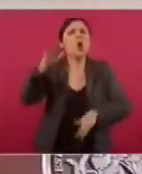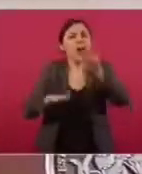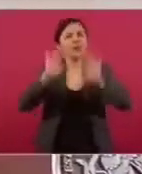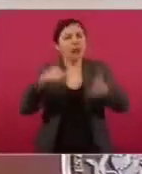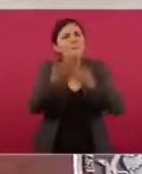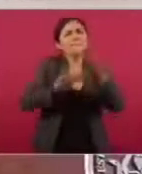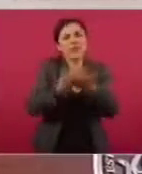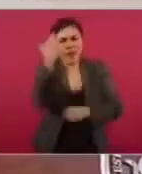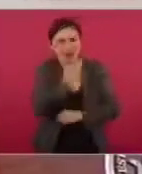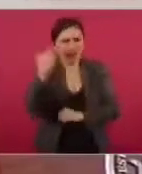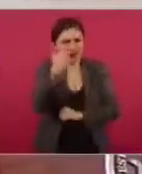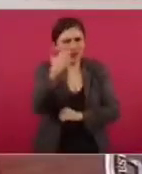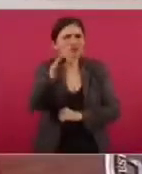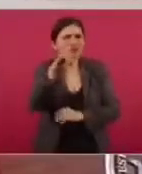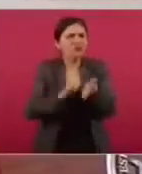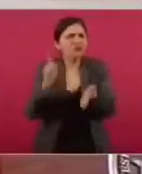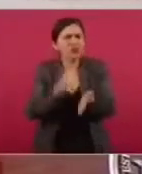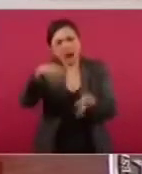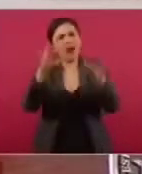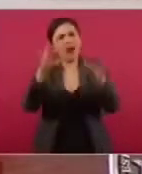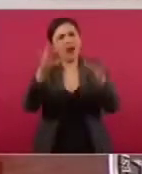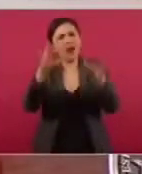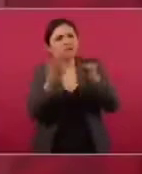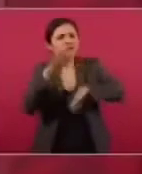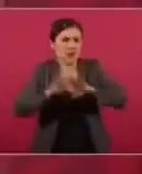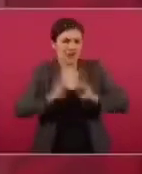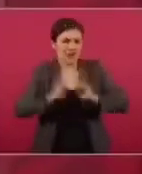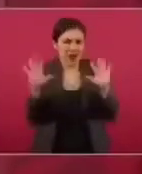pedido este mecanismo de aclaración.